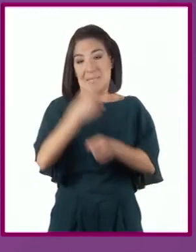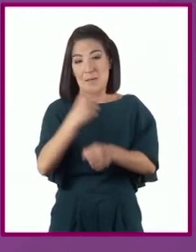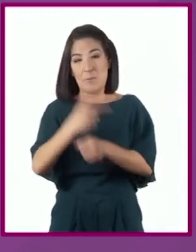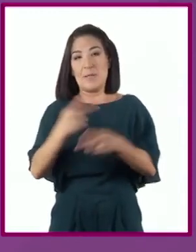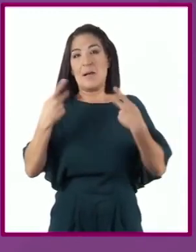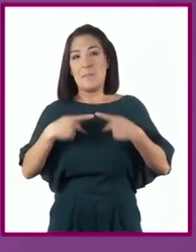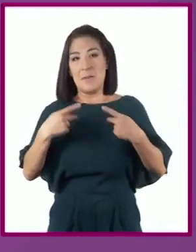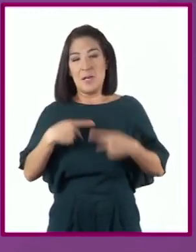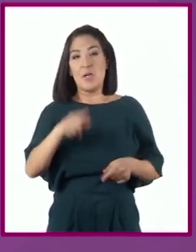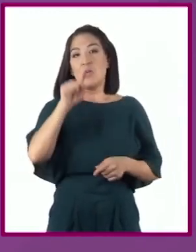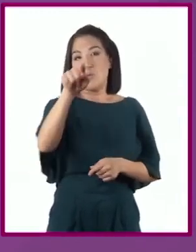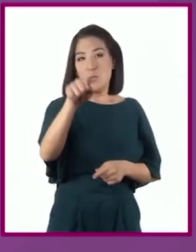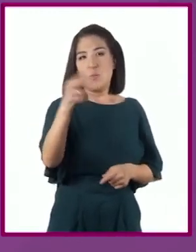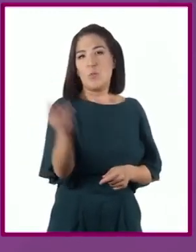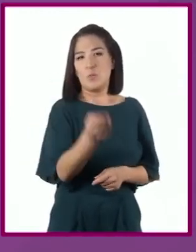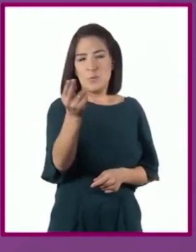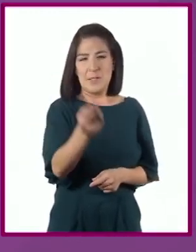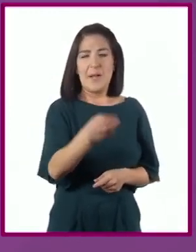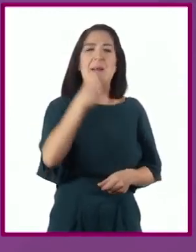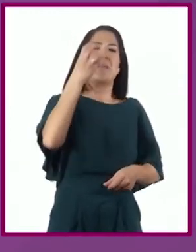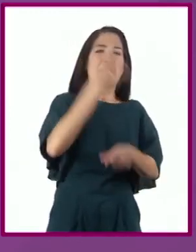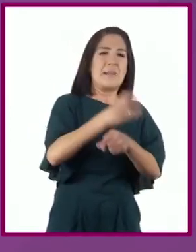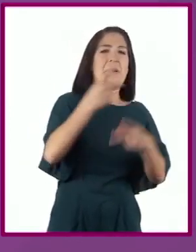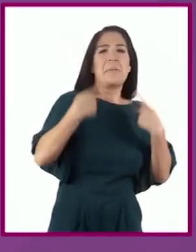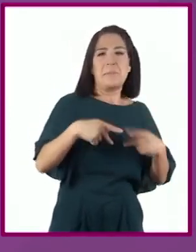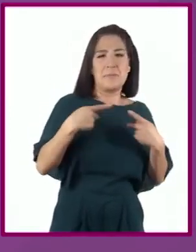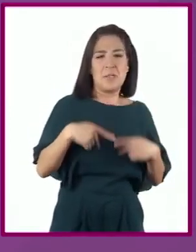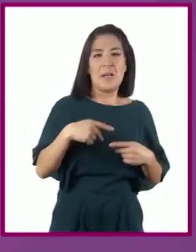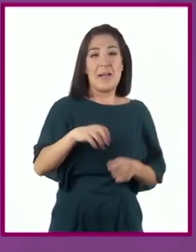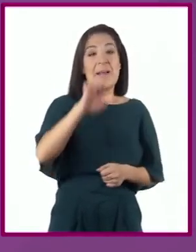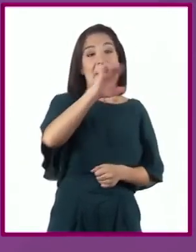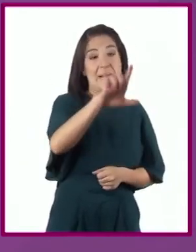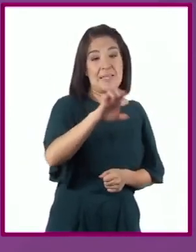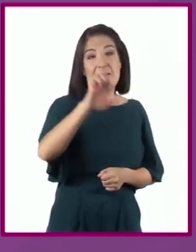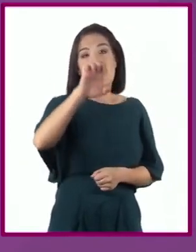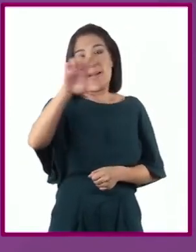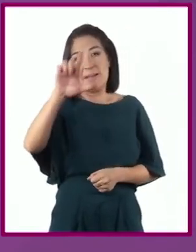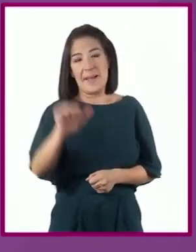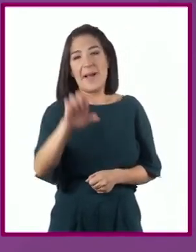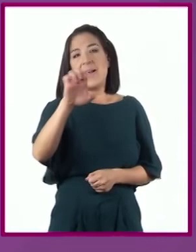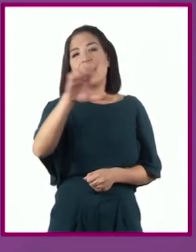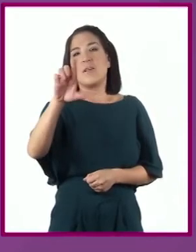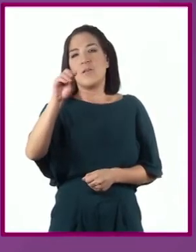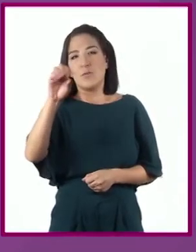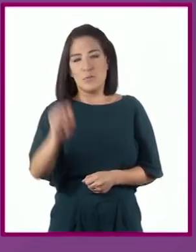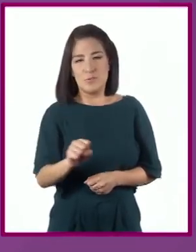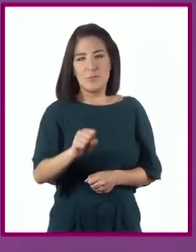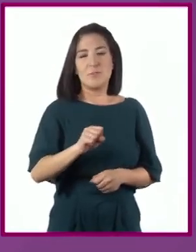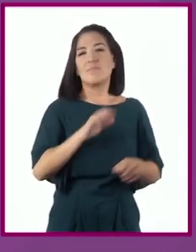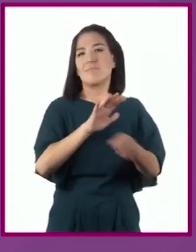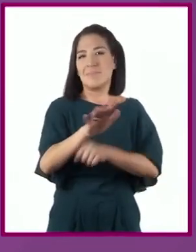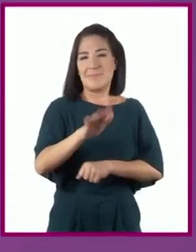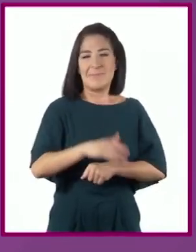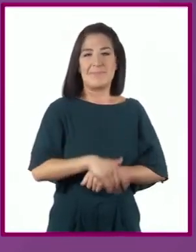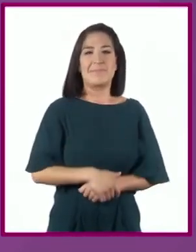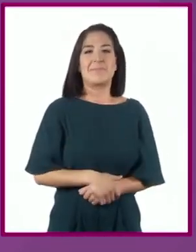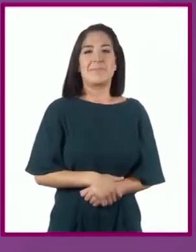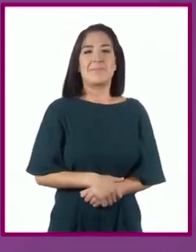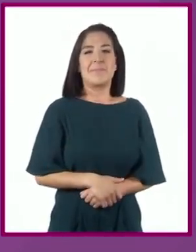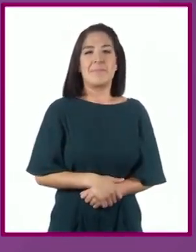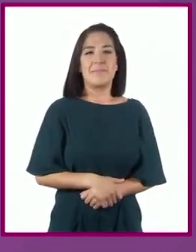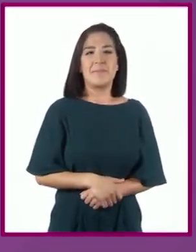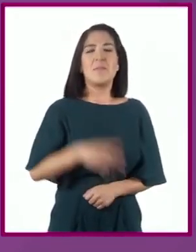tú, ustedes. O tercera persona, él, ella, ellos, ellas.